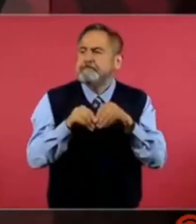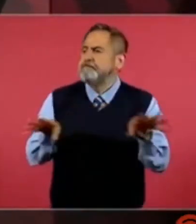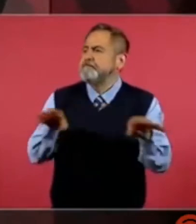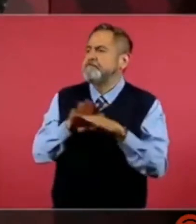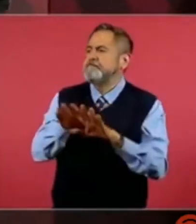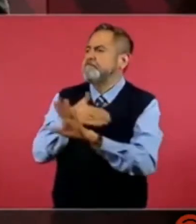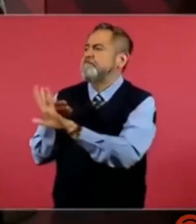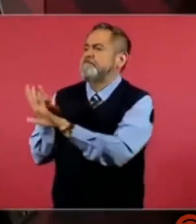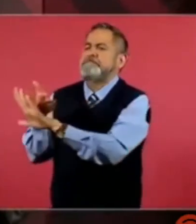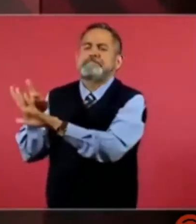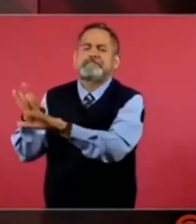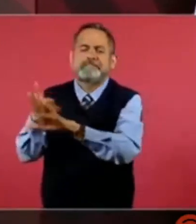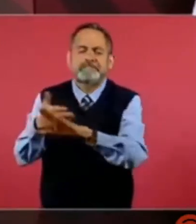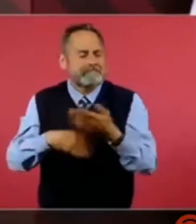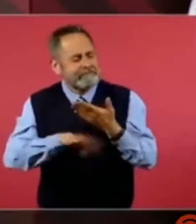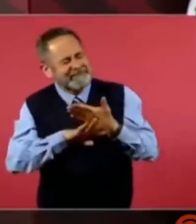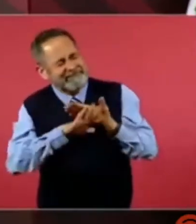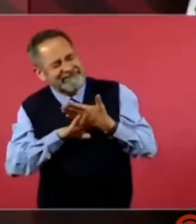publicidad,